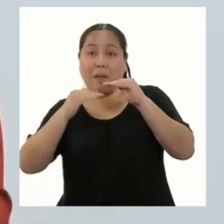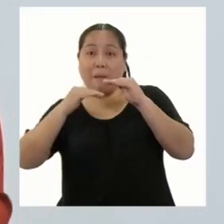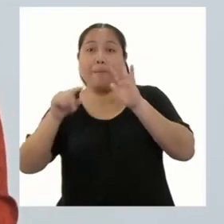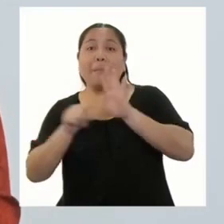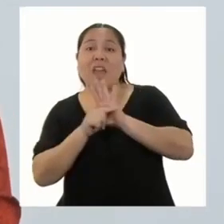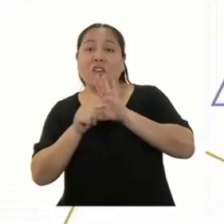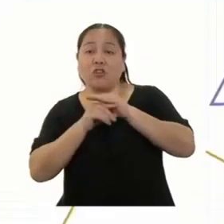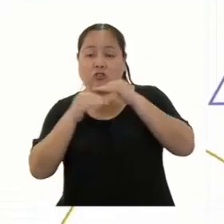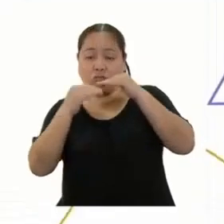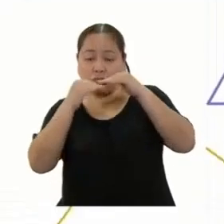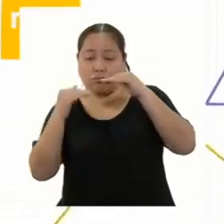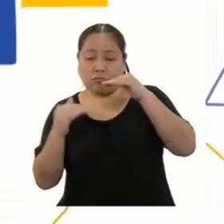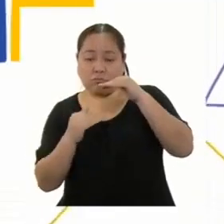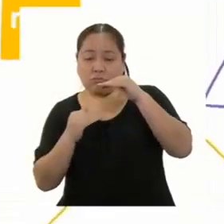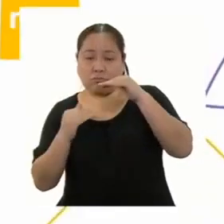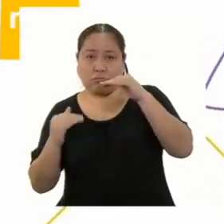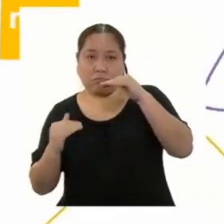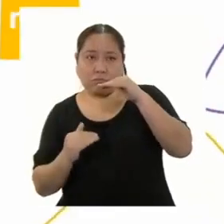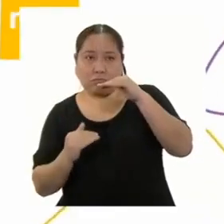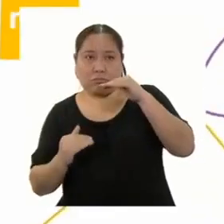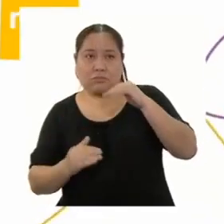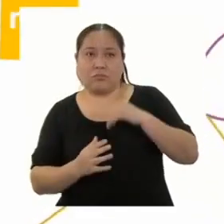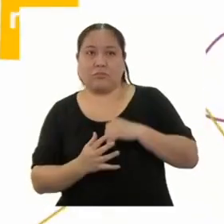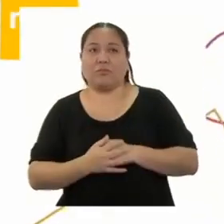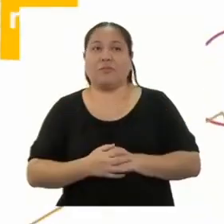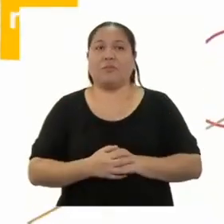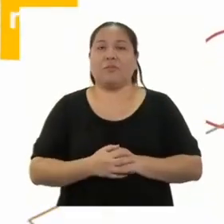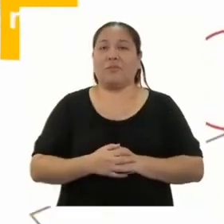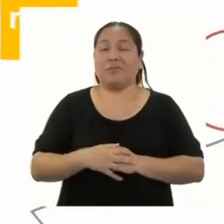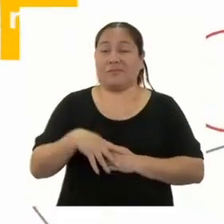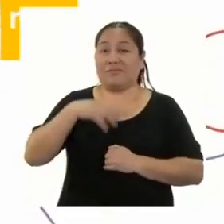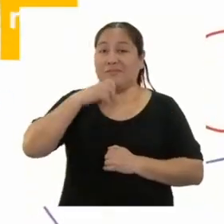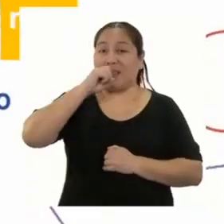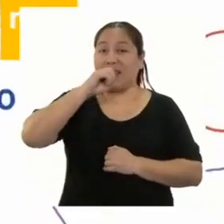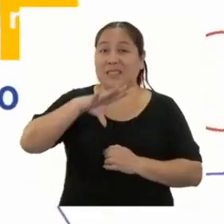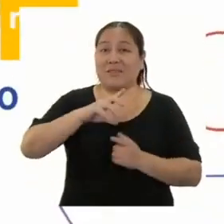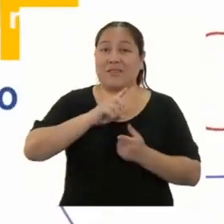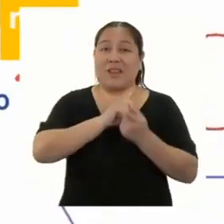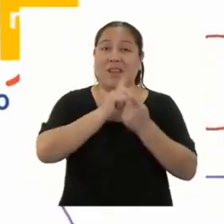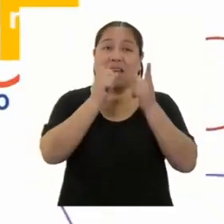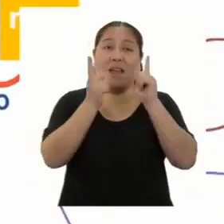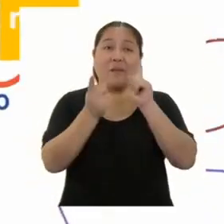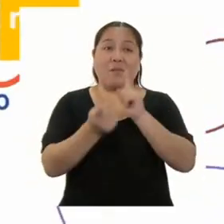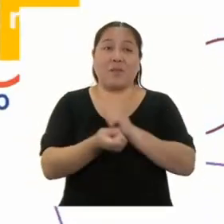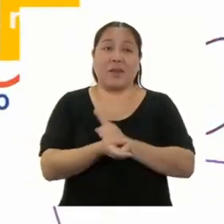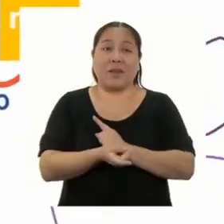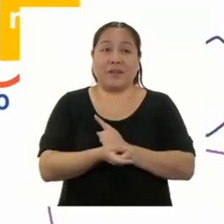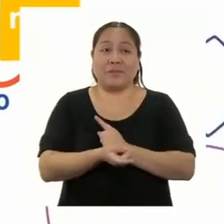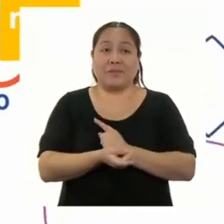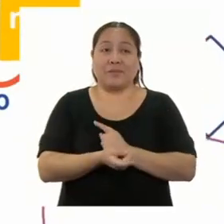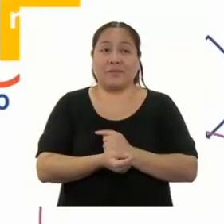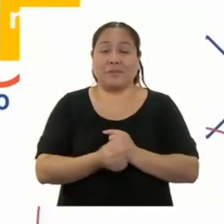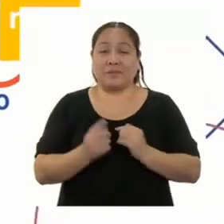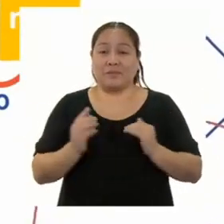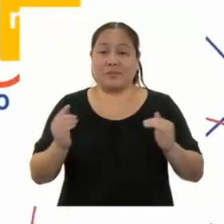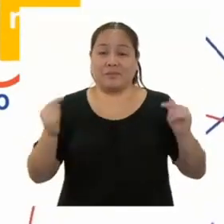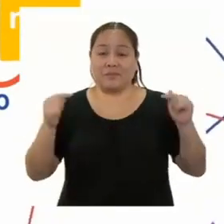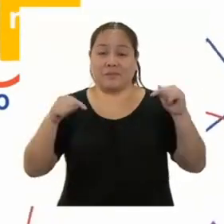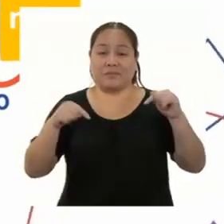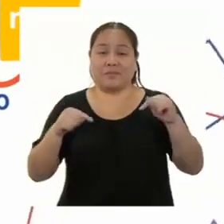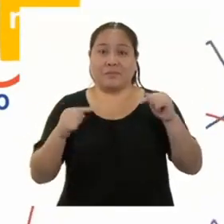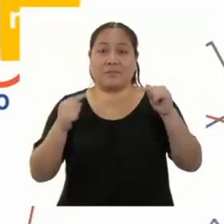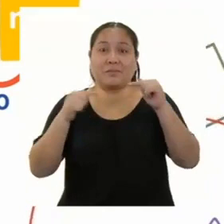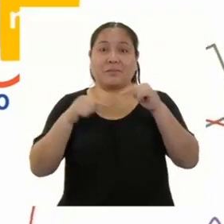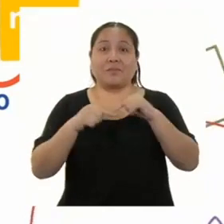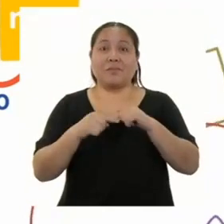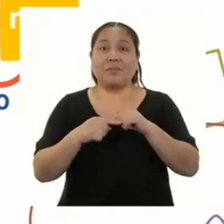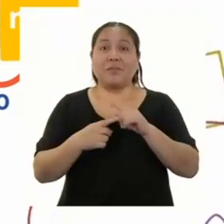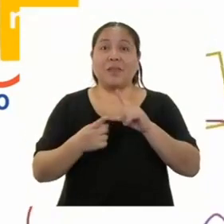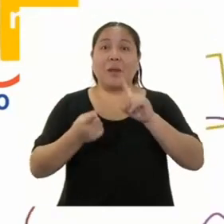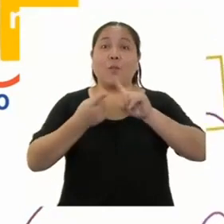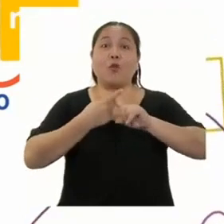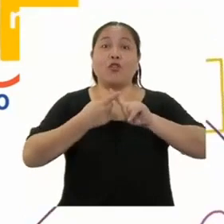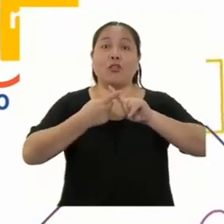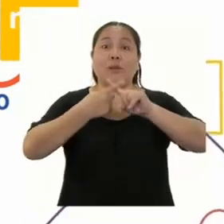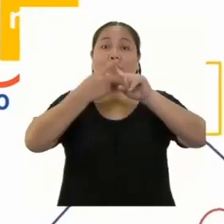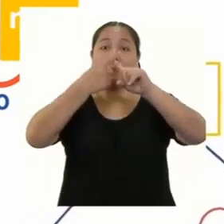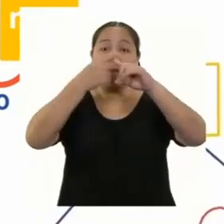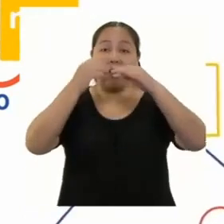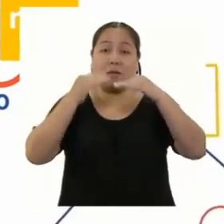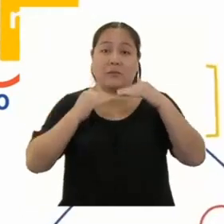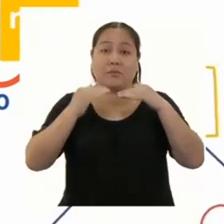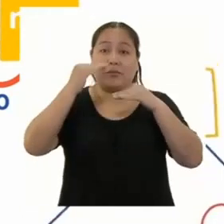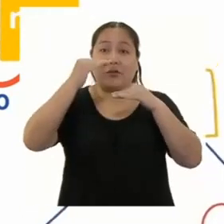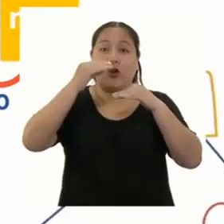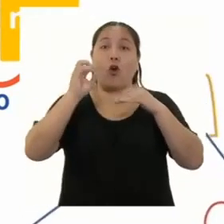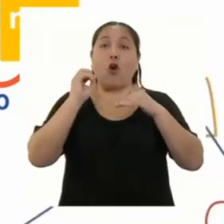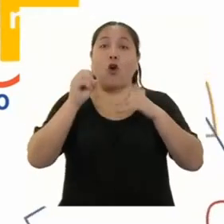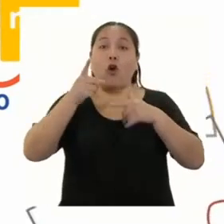superior. Podría decir que para convertir unas unidades en otras, las multiplicamos